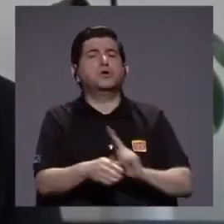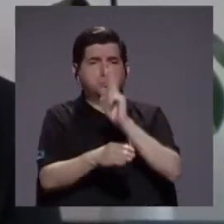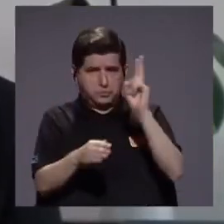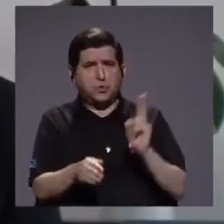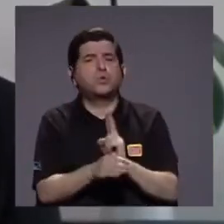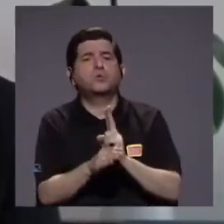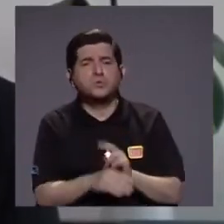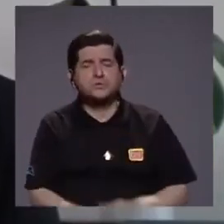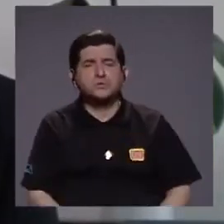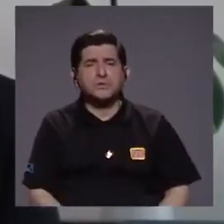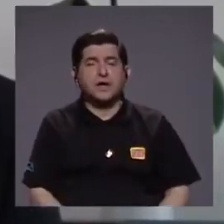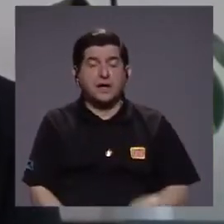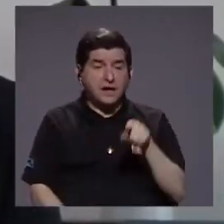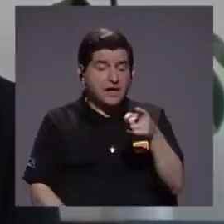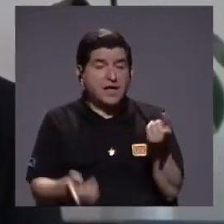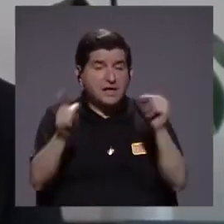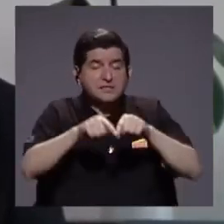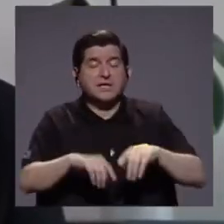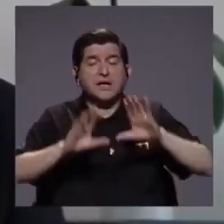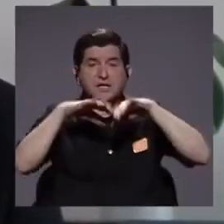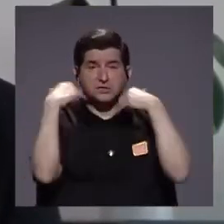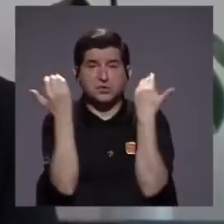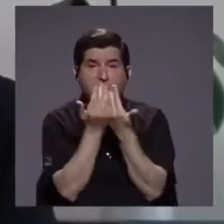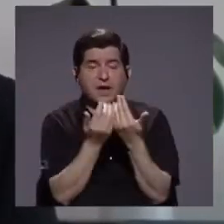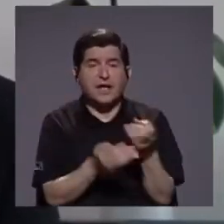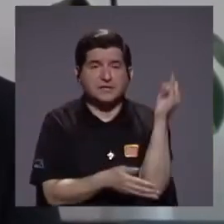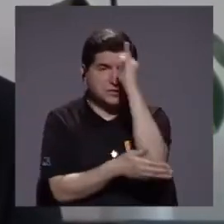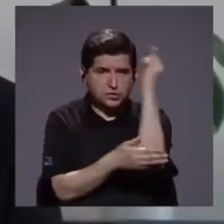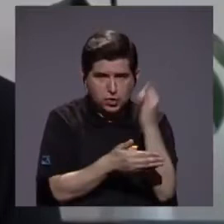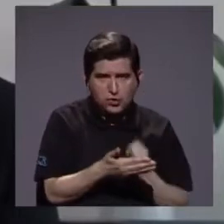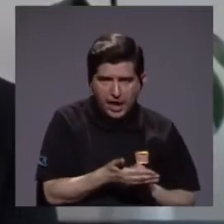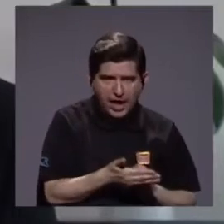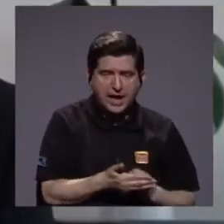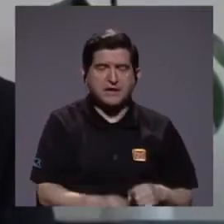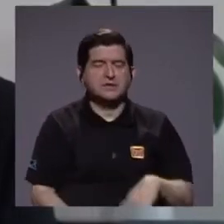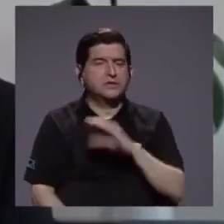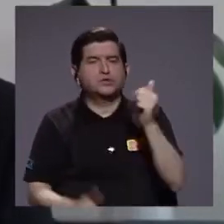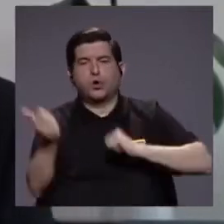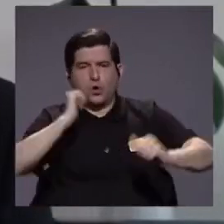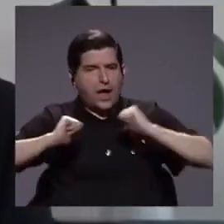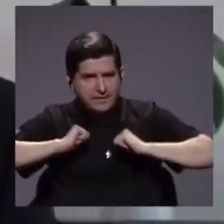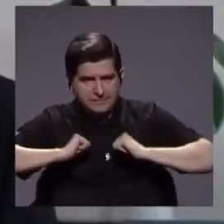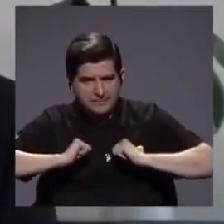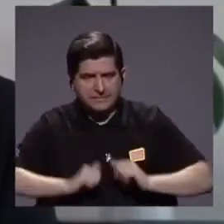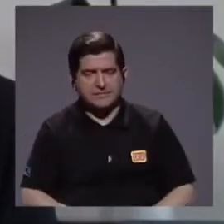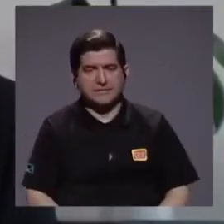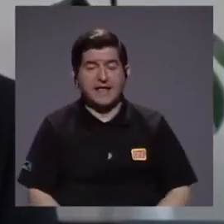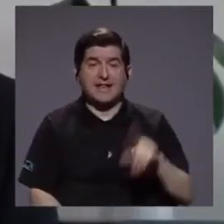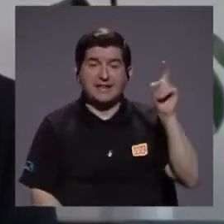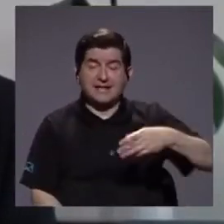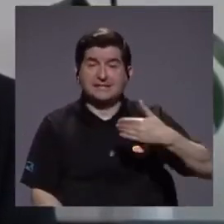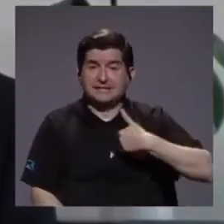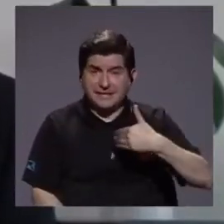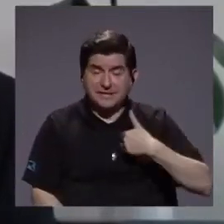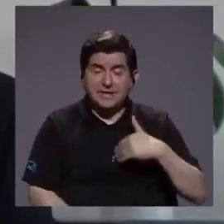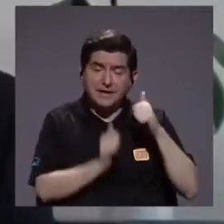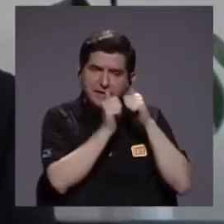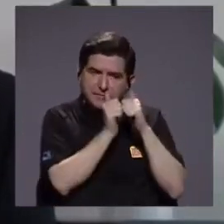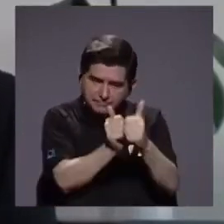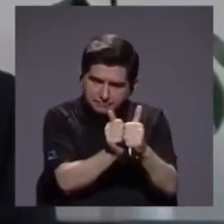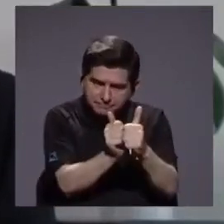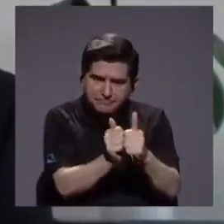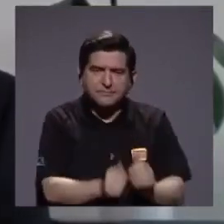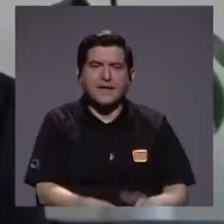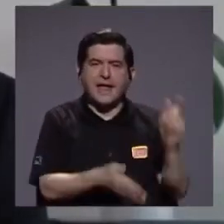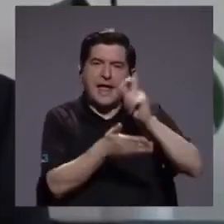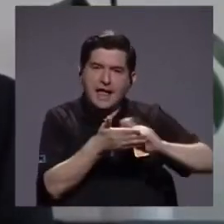utilizadas para las clases de artes dramáticas o bien otros espacios. Evidentemente, para esto tiene que tenerse el acompañamiento